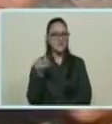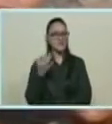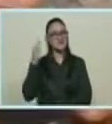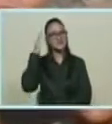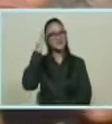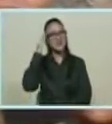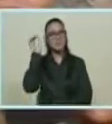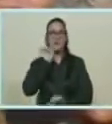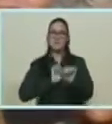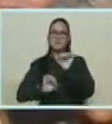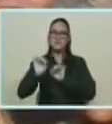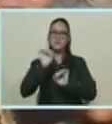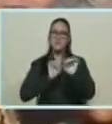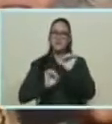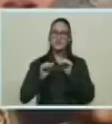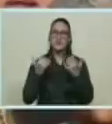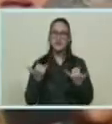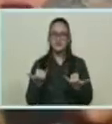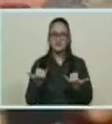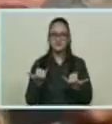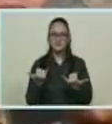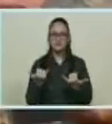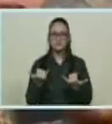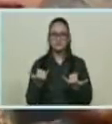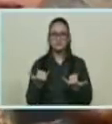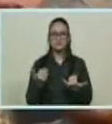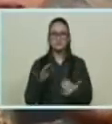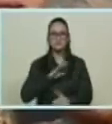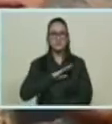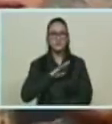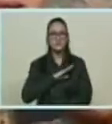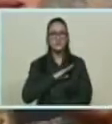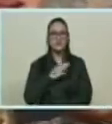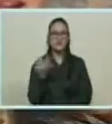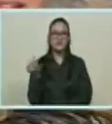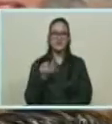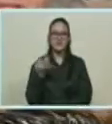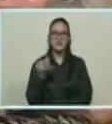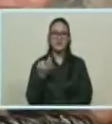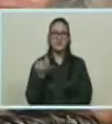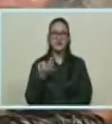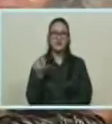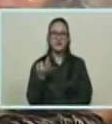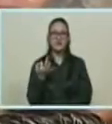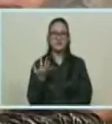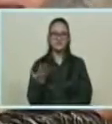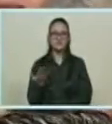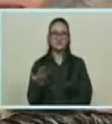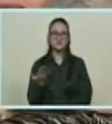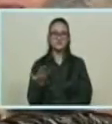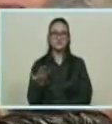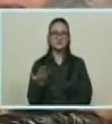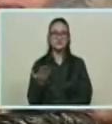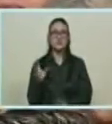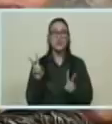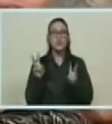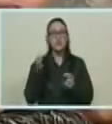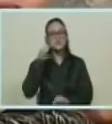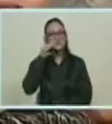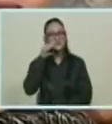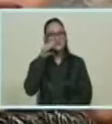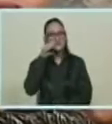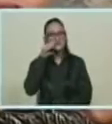sepa defender este legado que tenemos y que realmente nos lleva a una nueva